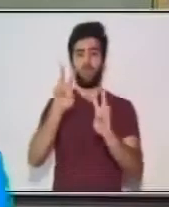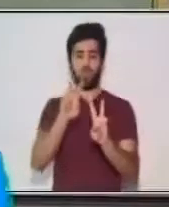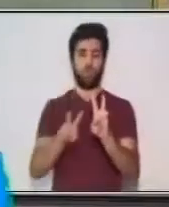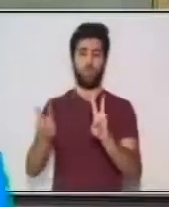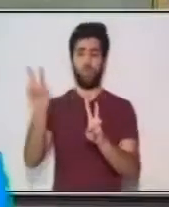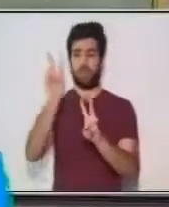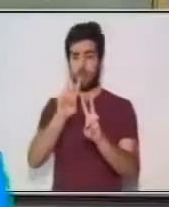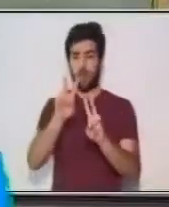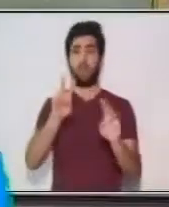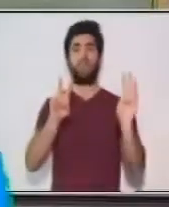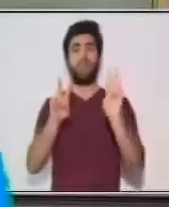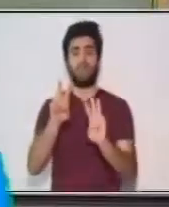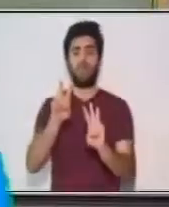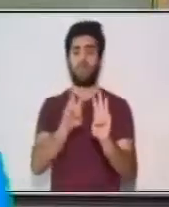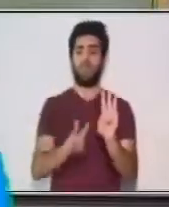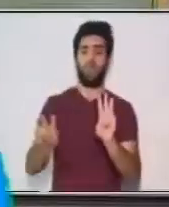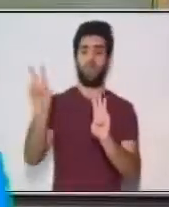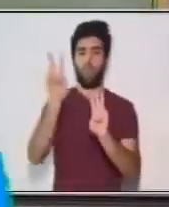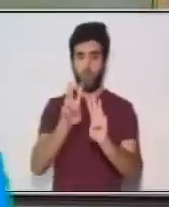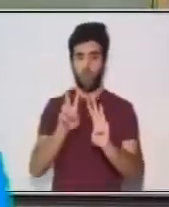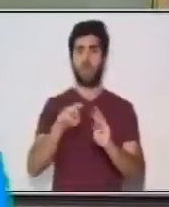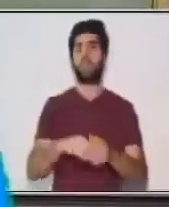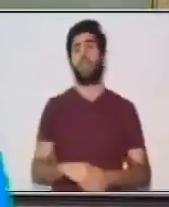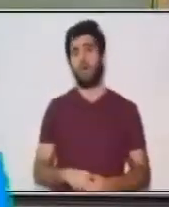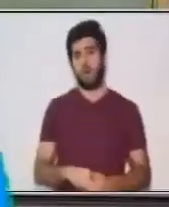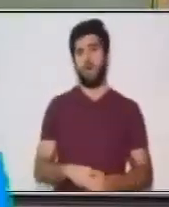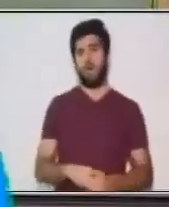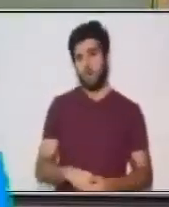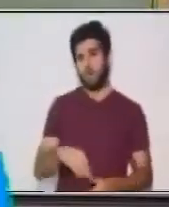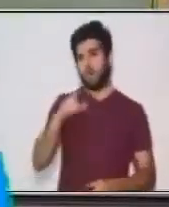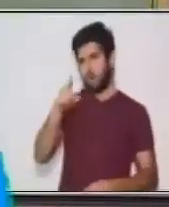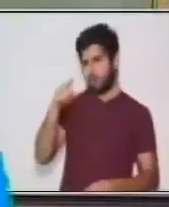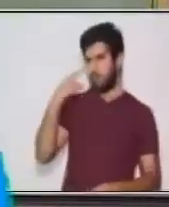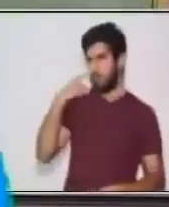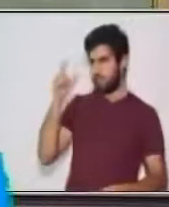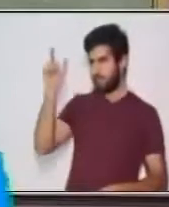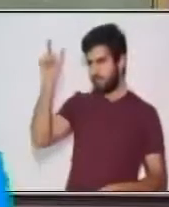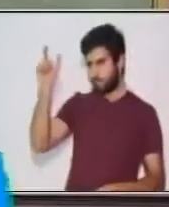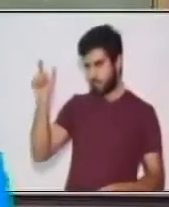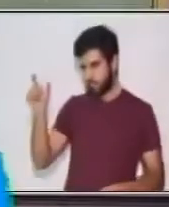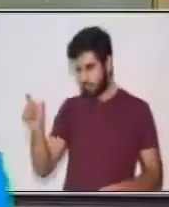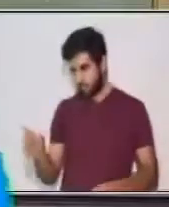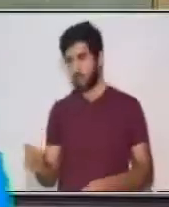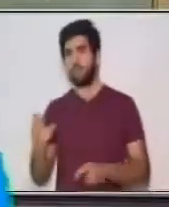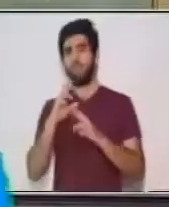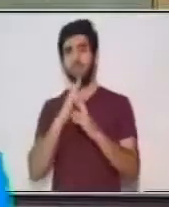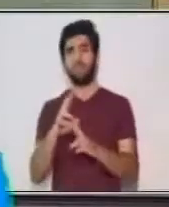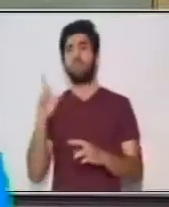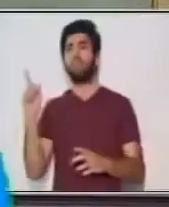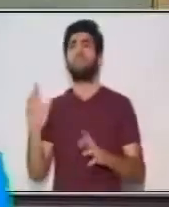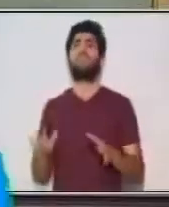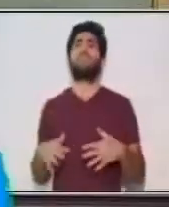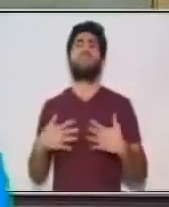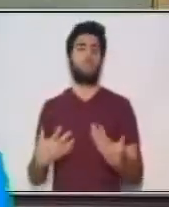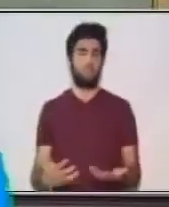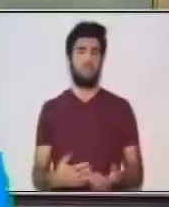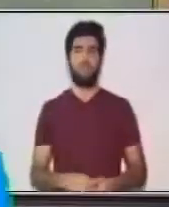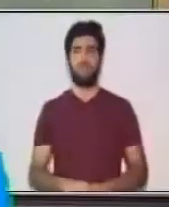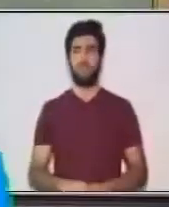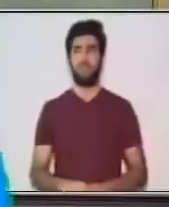3 al cuadrado. ¿Qué relación observas en este resultado con el resultado que tenemos